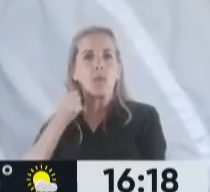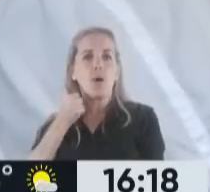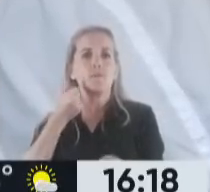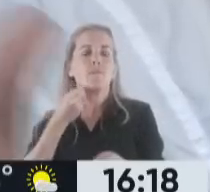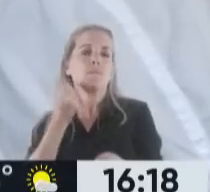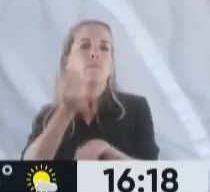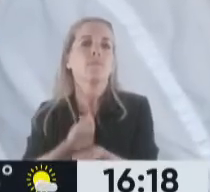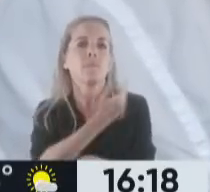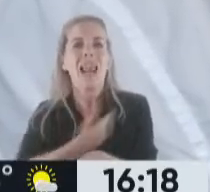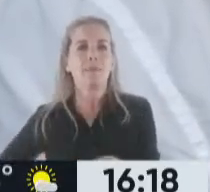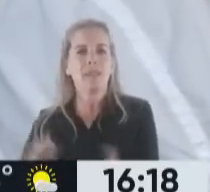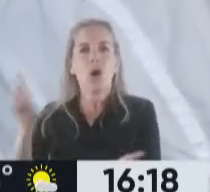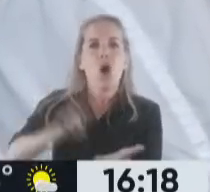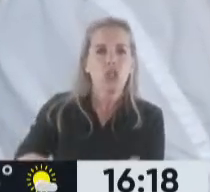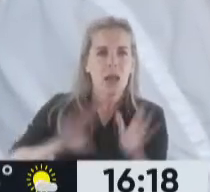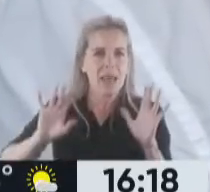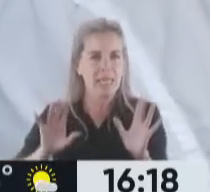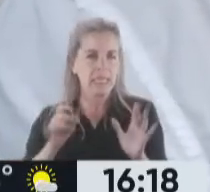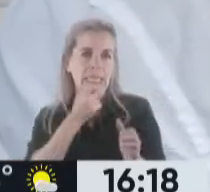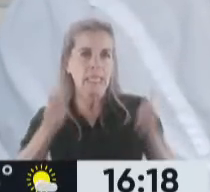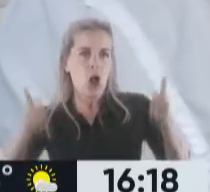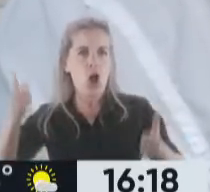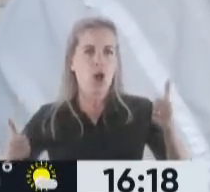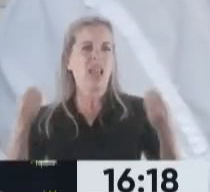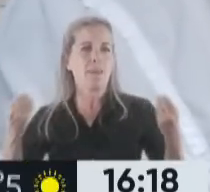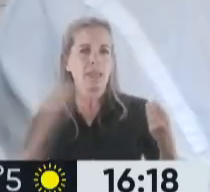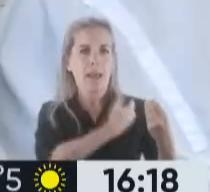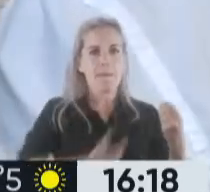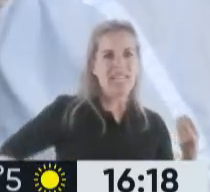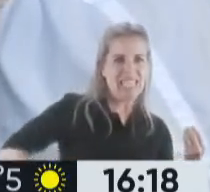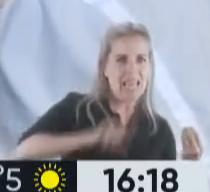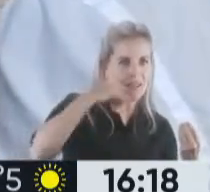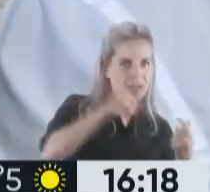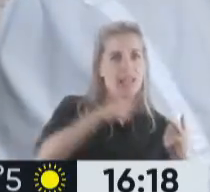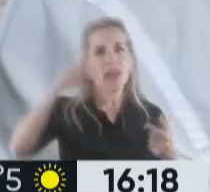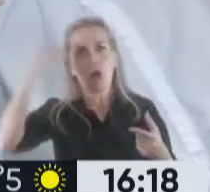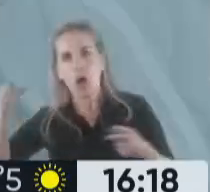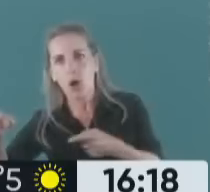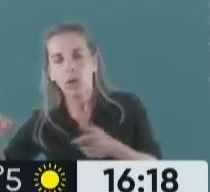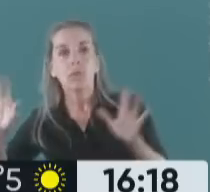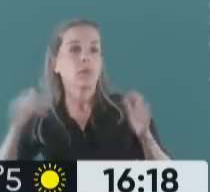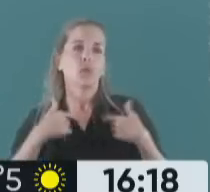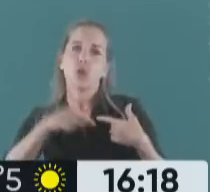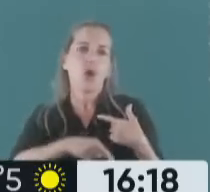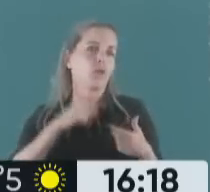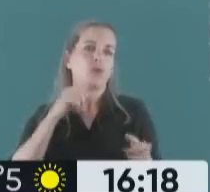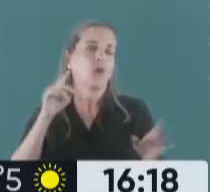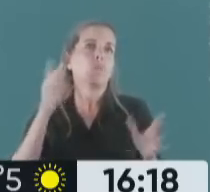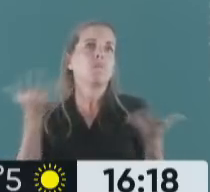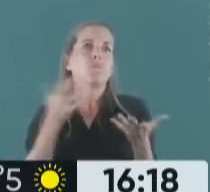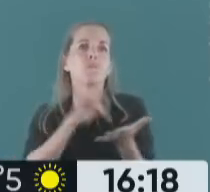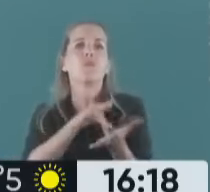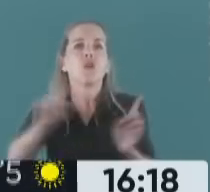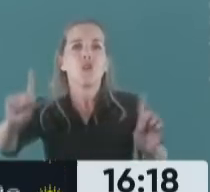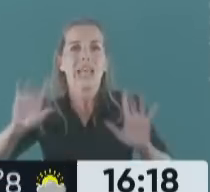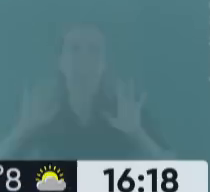el presidente podría medirse en unas eventuales PASO con la vicepresidenta Cristina Kirchner. No hago futurología. El escenario hoy es que el presidente